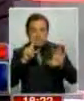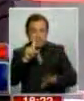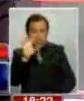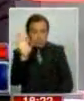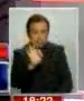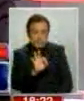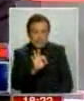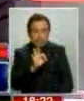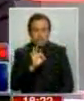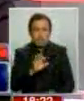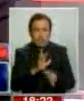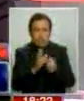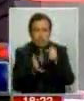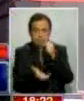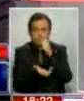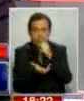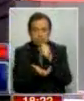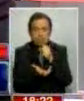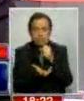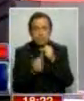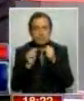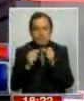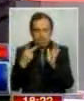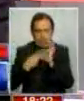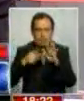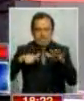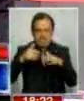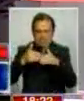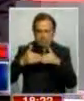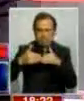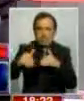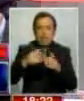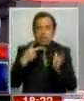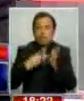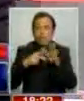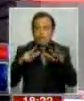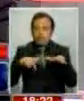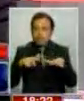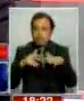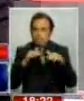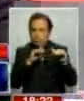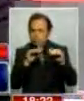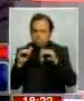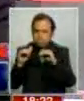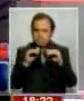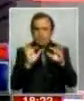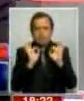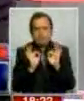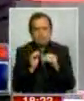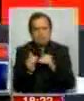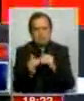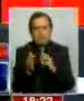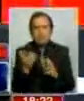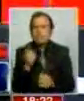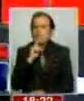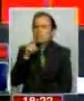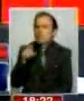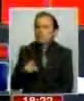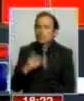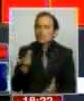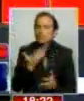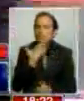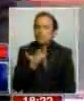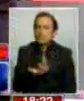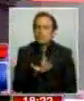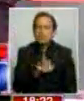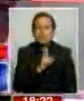81% de los recursos ya va a estar en el año 2017, y al 2018 está casi, digamos, o está en régimen. Y lo que